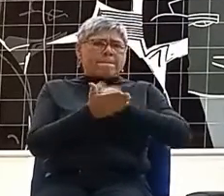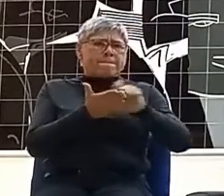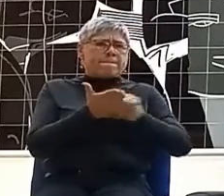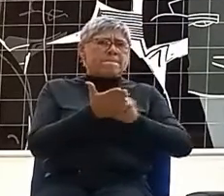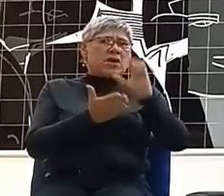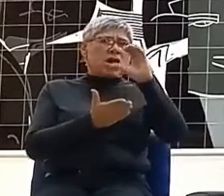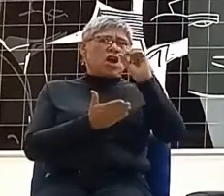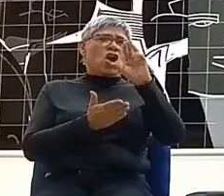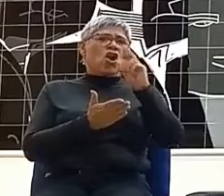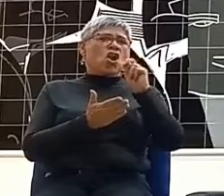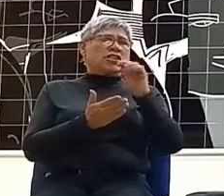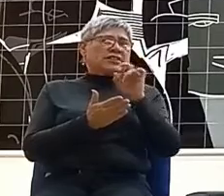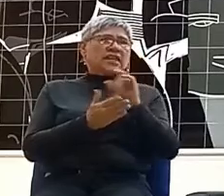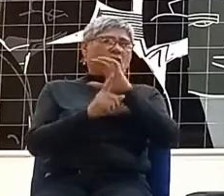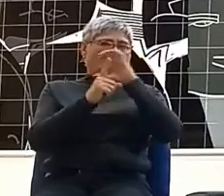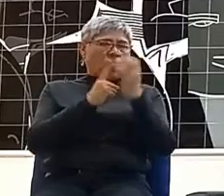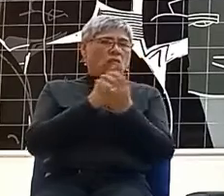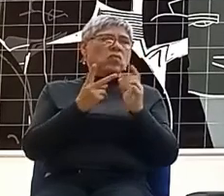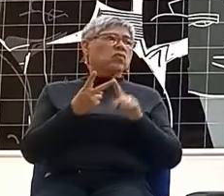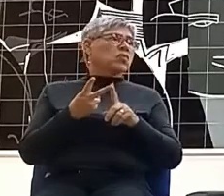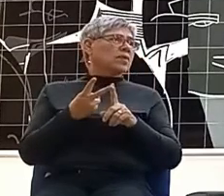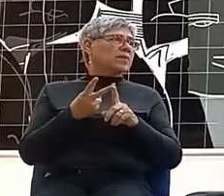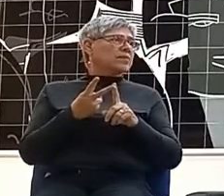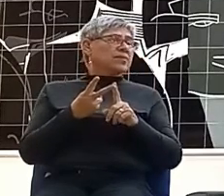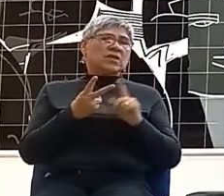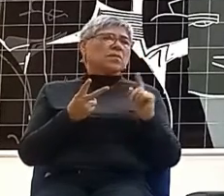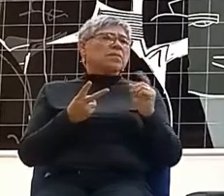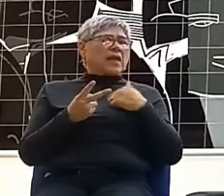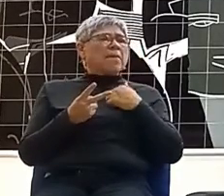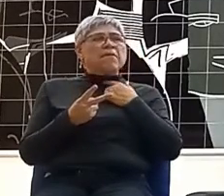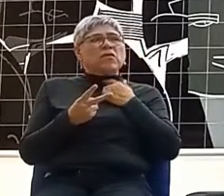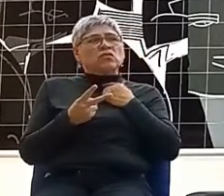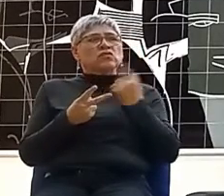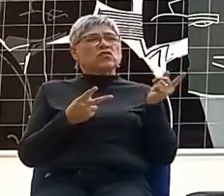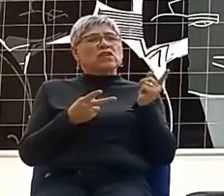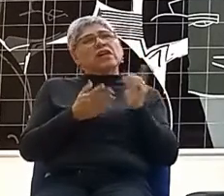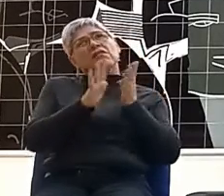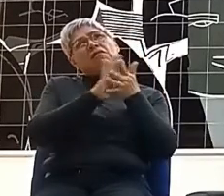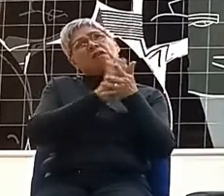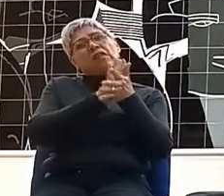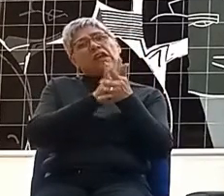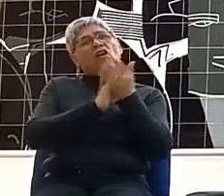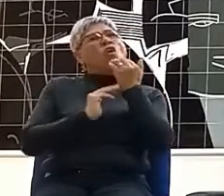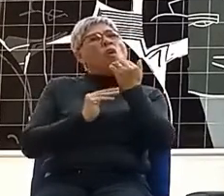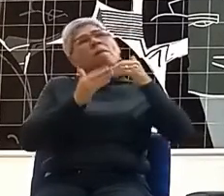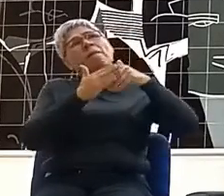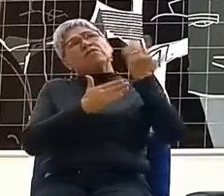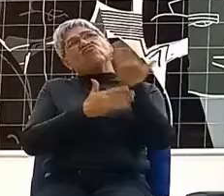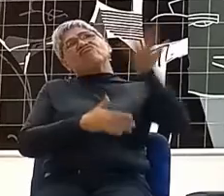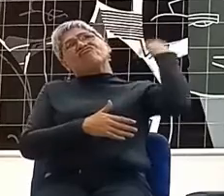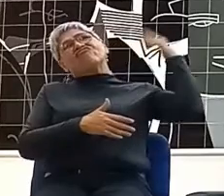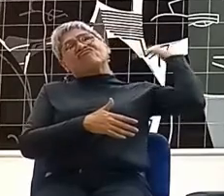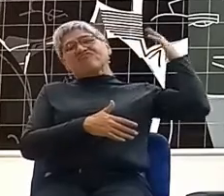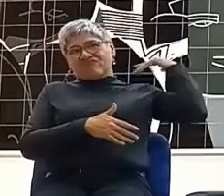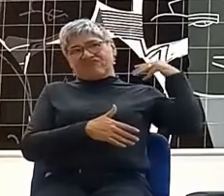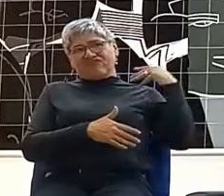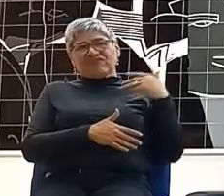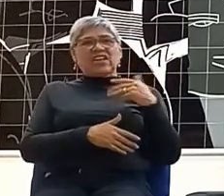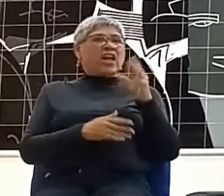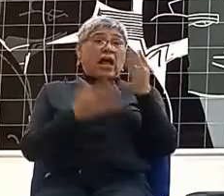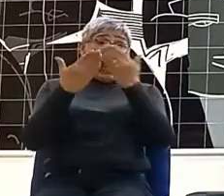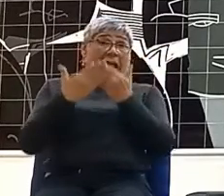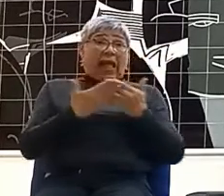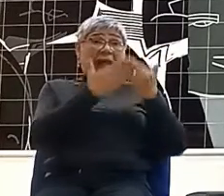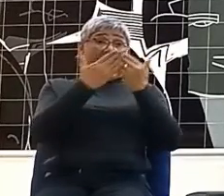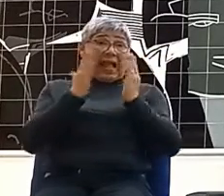Alberto, ese sería como el primer tema. Me gustaría que nos hablaras un poco de ese comienzo tuyo, no solamente como